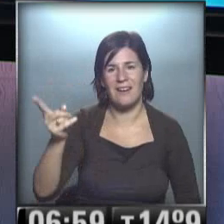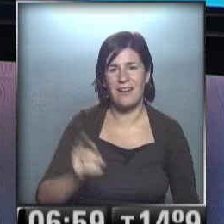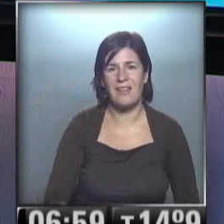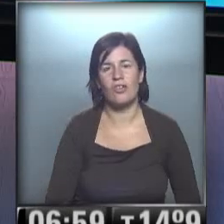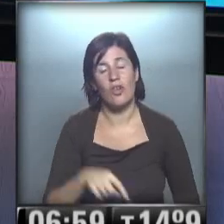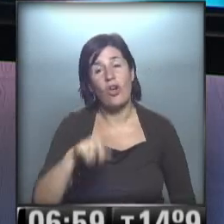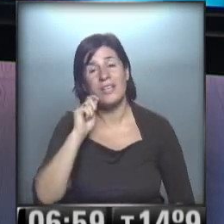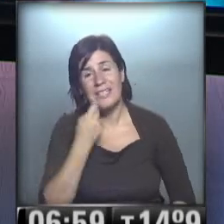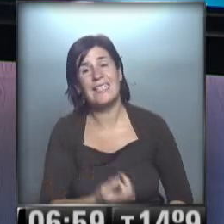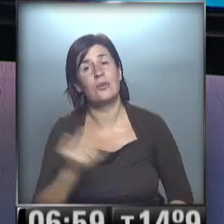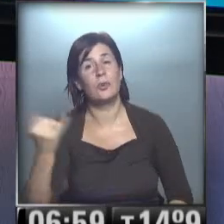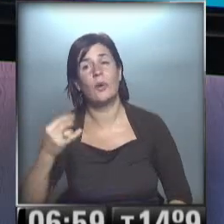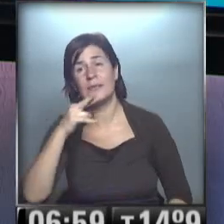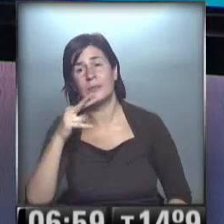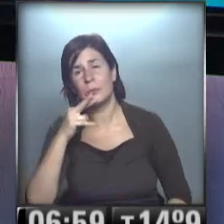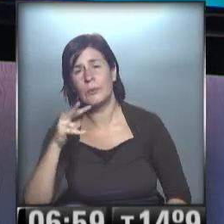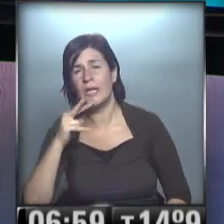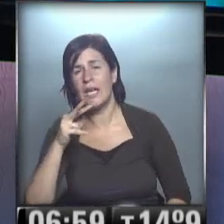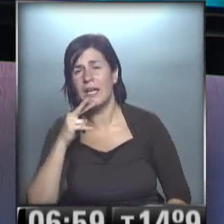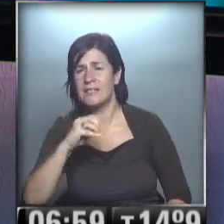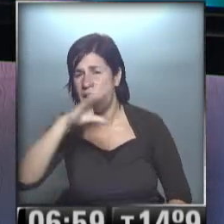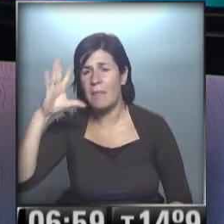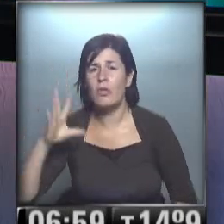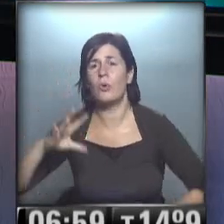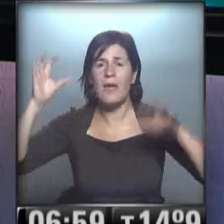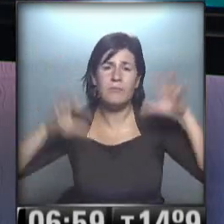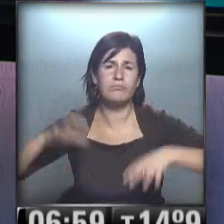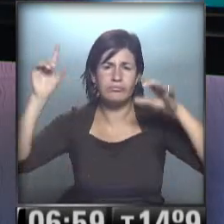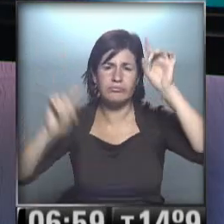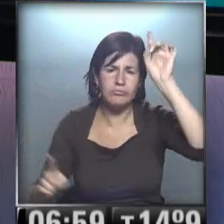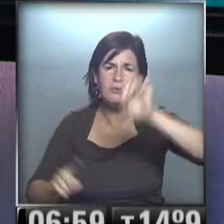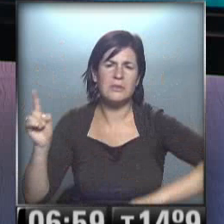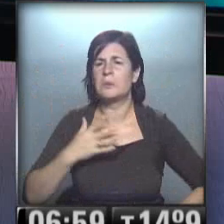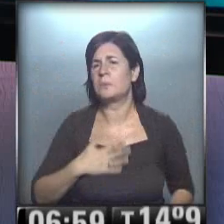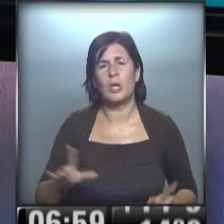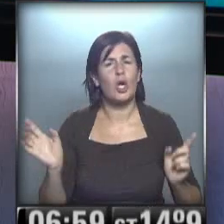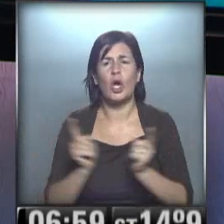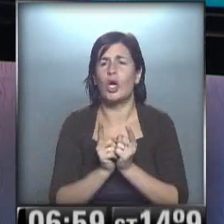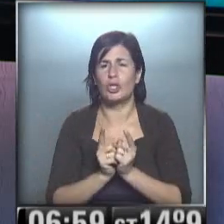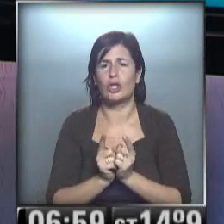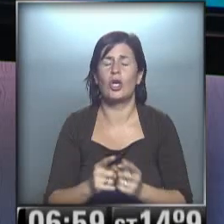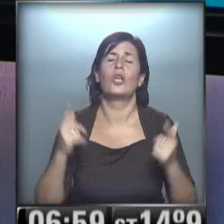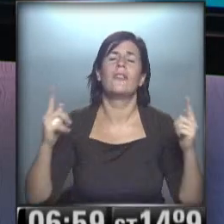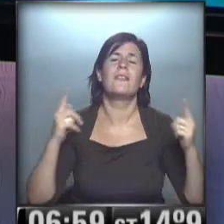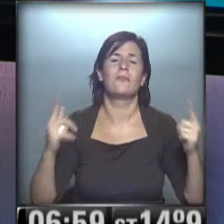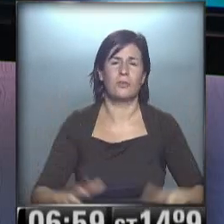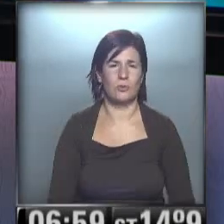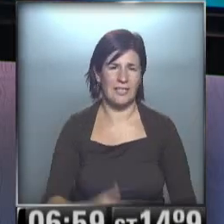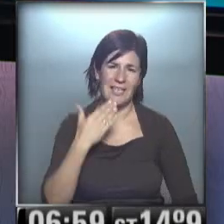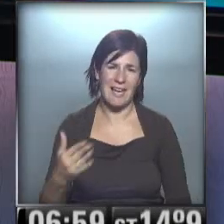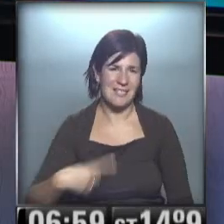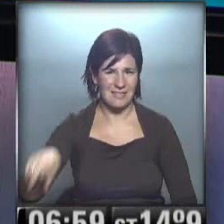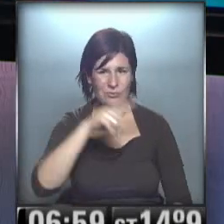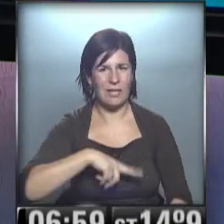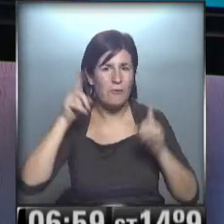muy lindo, jueves, viernes. Acá el viernes a la madrugada, probablemente. Pasa rápido, mejora, pásenlo divino. Gracias por